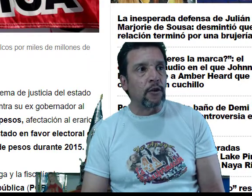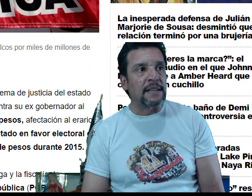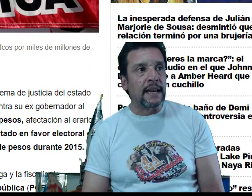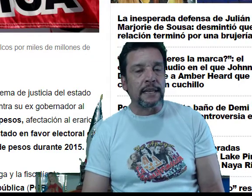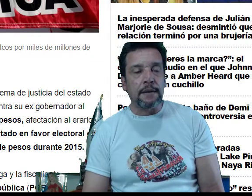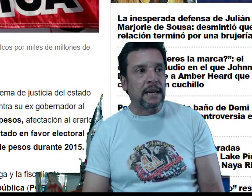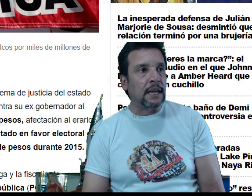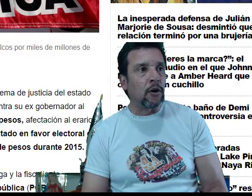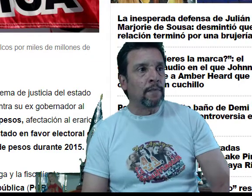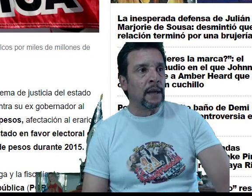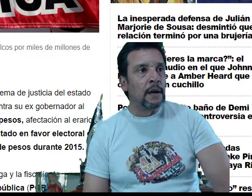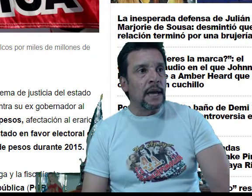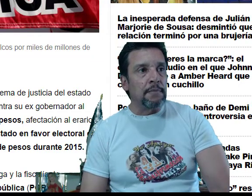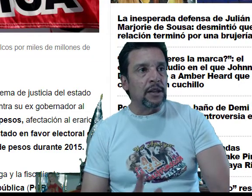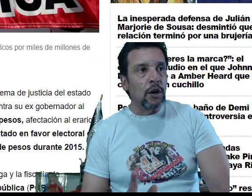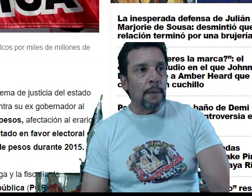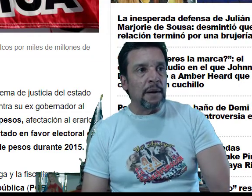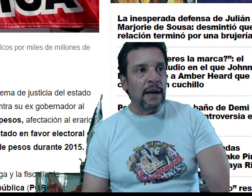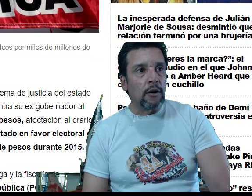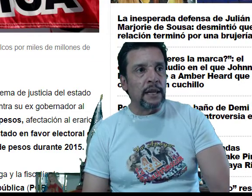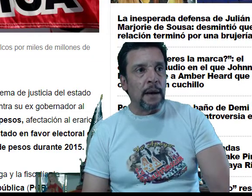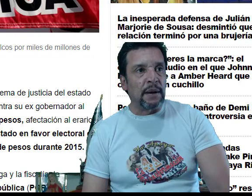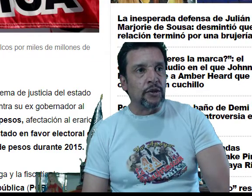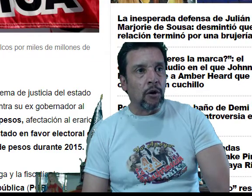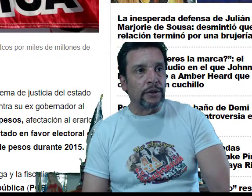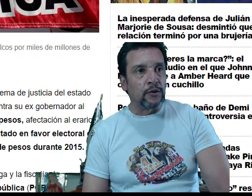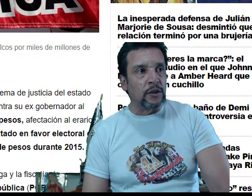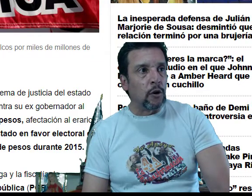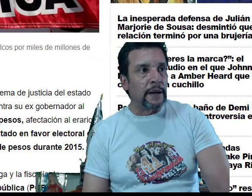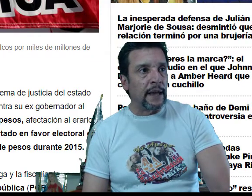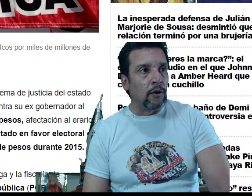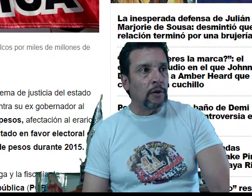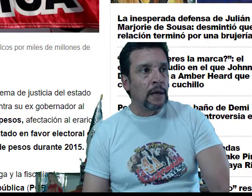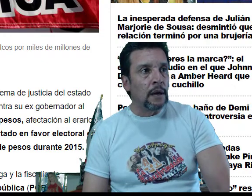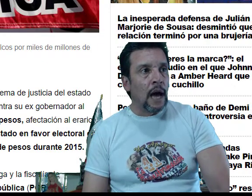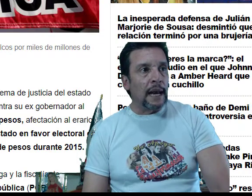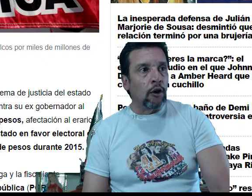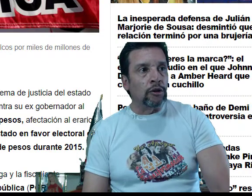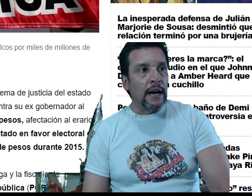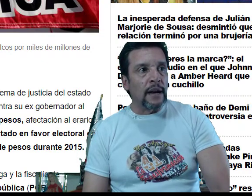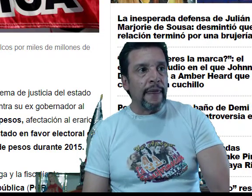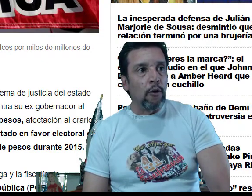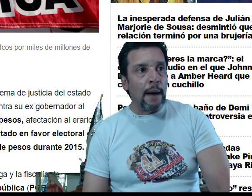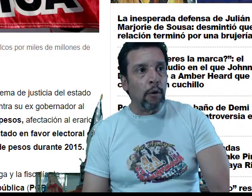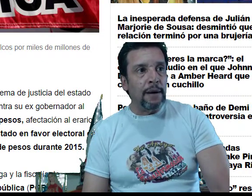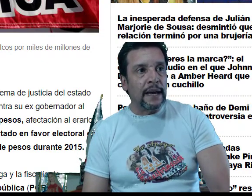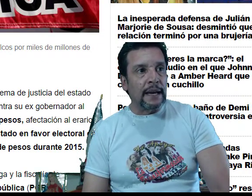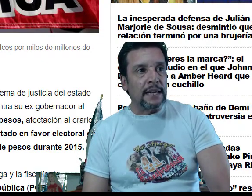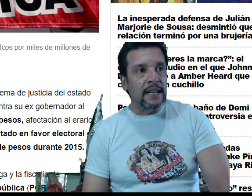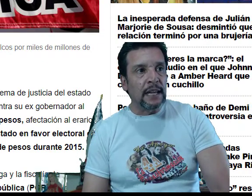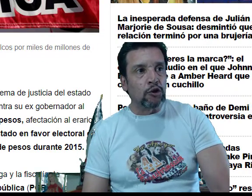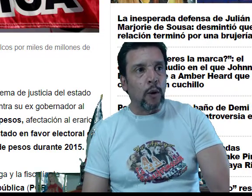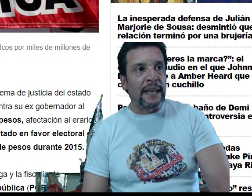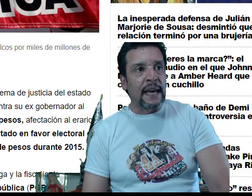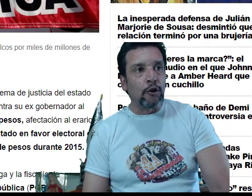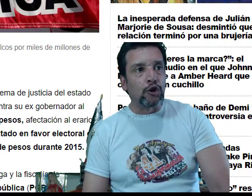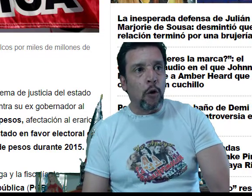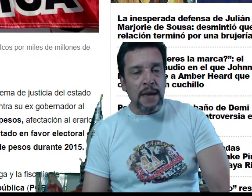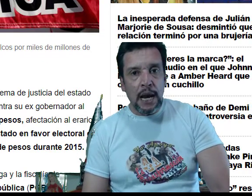del estado más grande de México emitió la primera orden de aprehensión contra su exgobernador al encontrar una deuda pública que asciende a